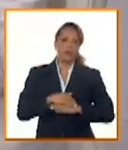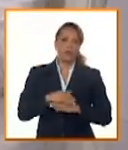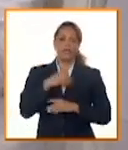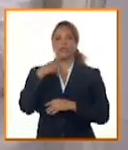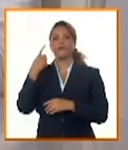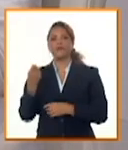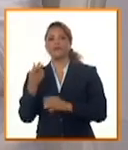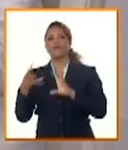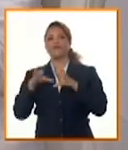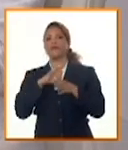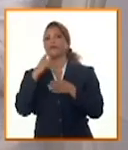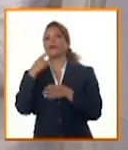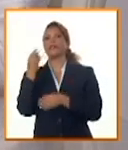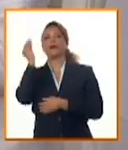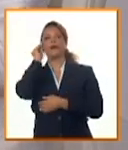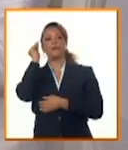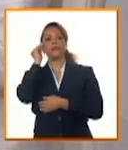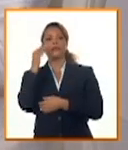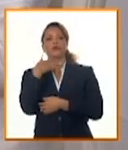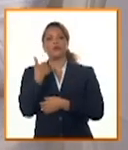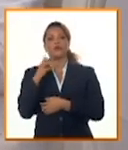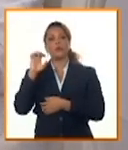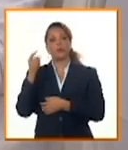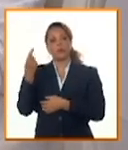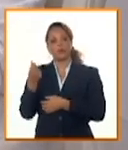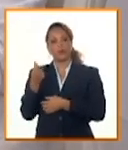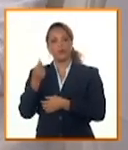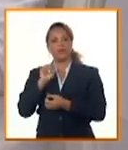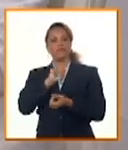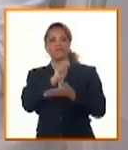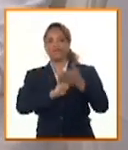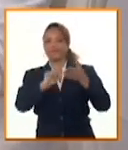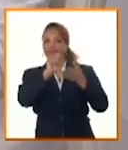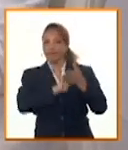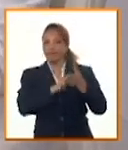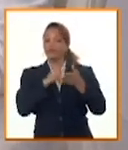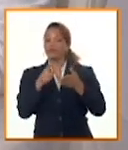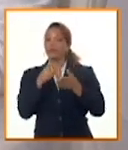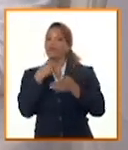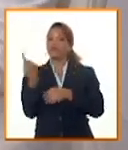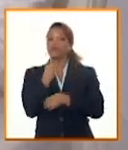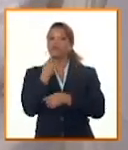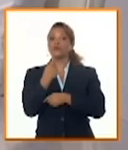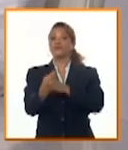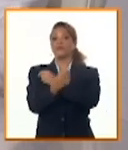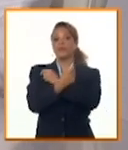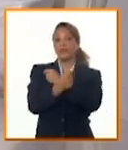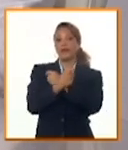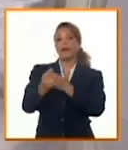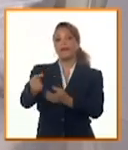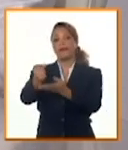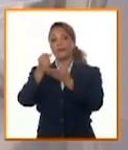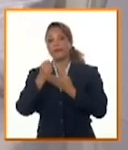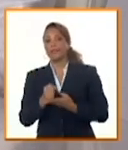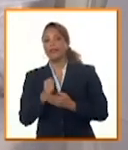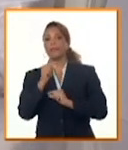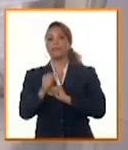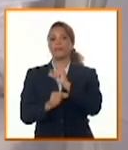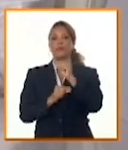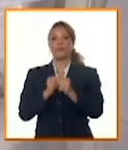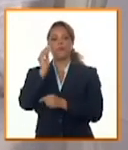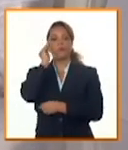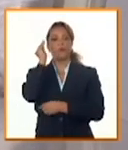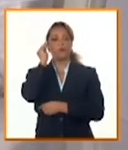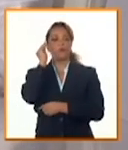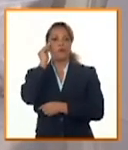financiera somos uno de los de las entidades encargadas en propiciar ese conocimiento ayudarlo y los encaminando por el